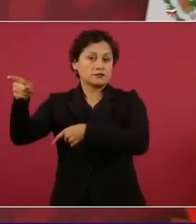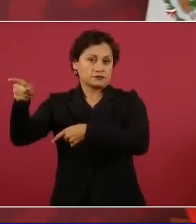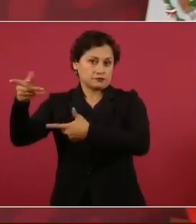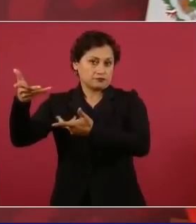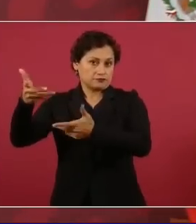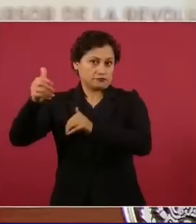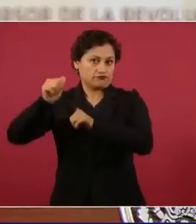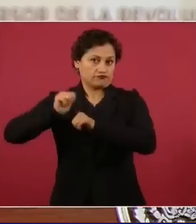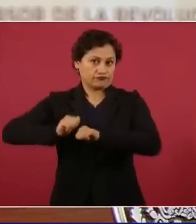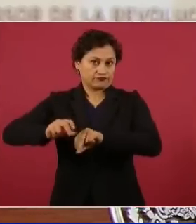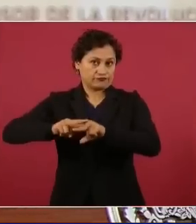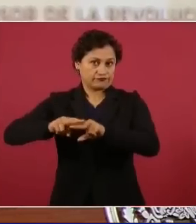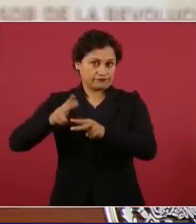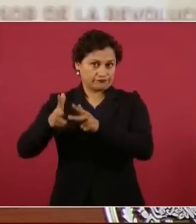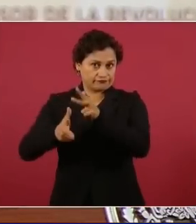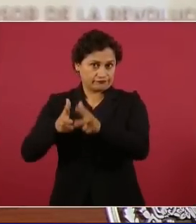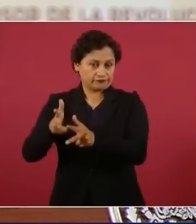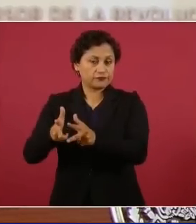ferrocarrileras extranjeras